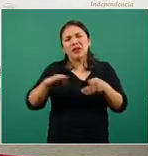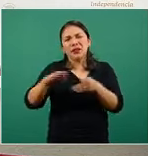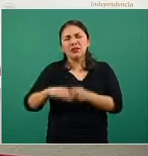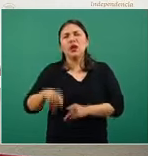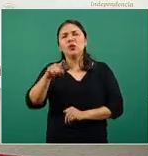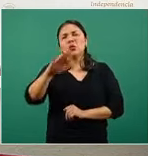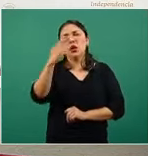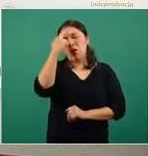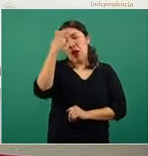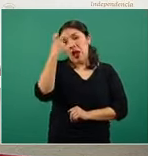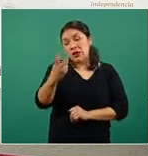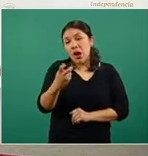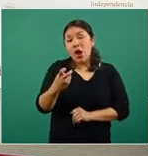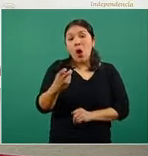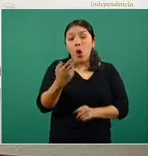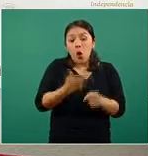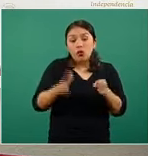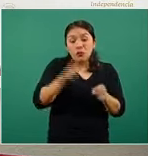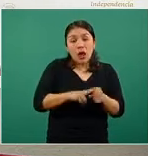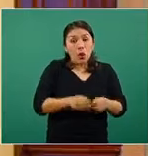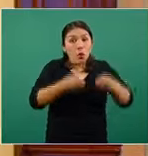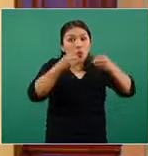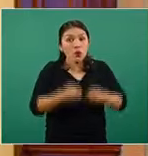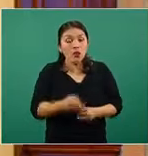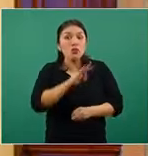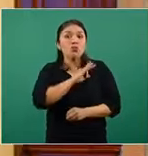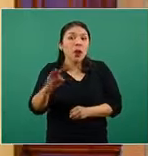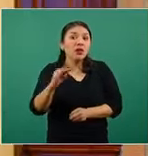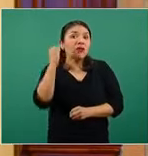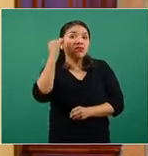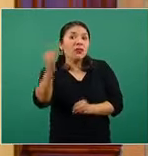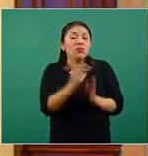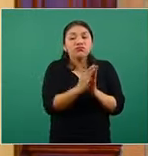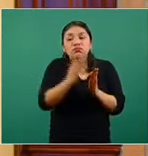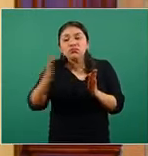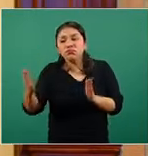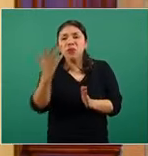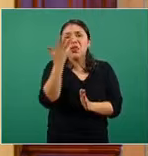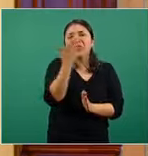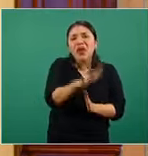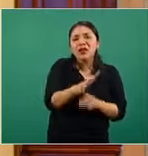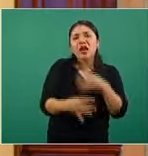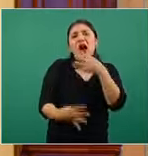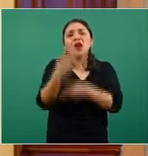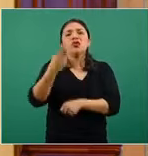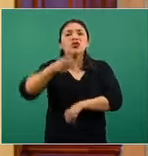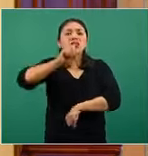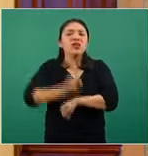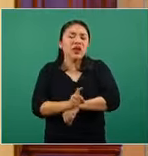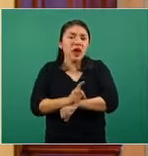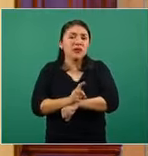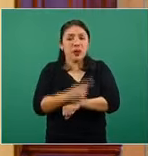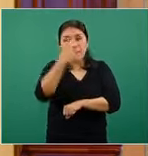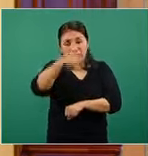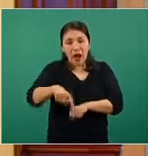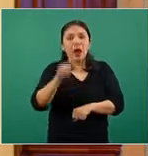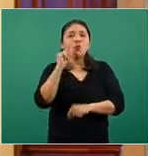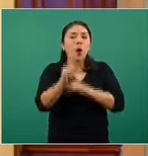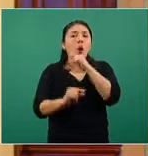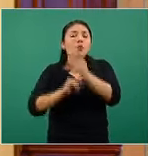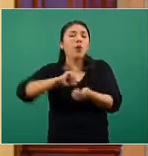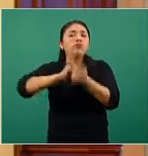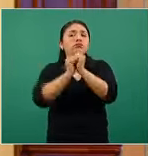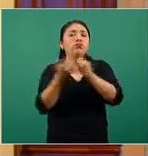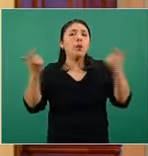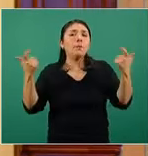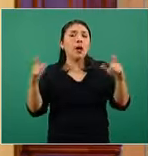recordemos que la ocupación hospitalaria puede demorar entre 10 y 14 días en disminuir